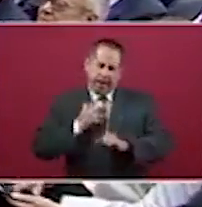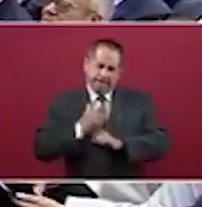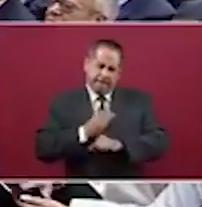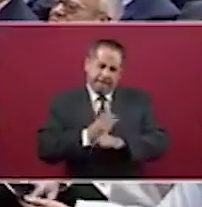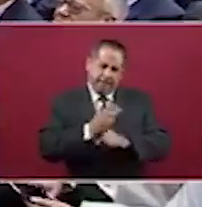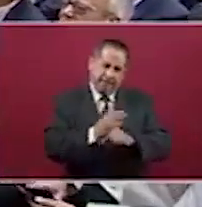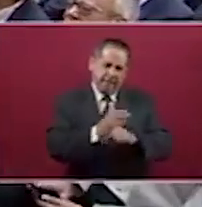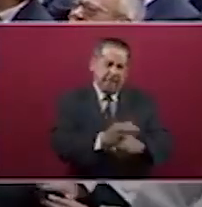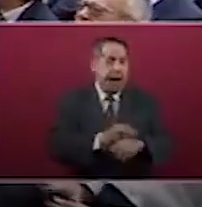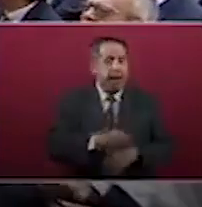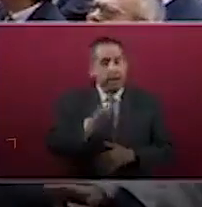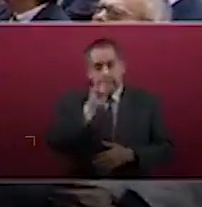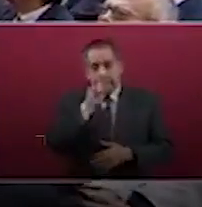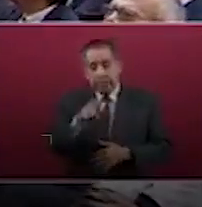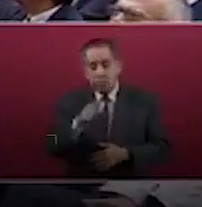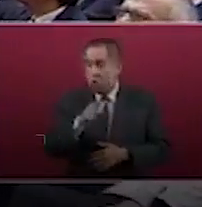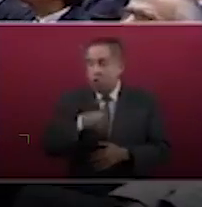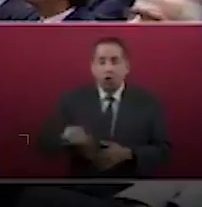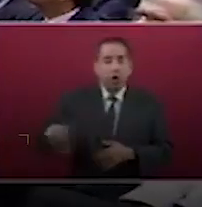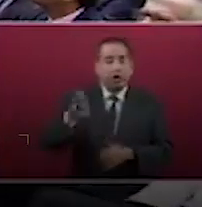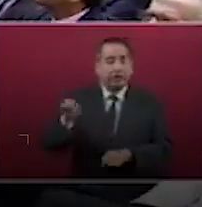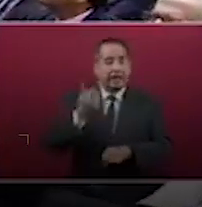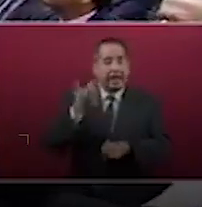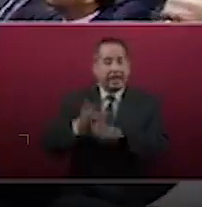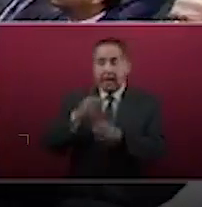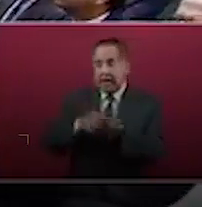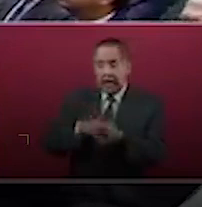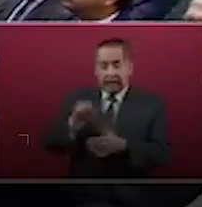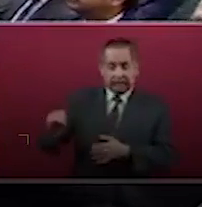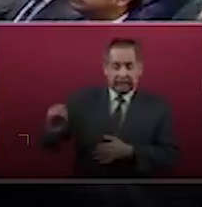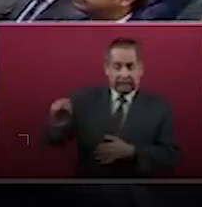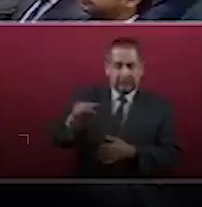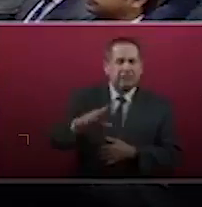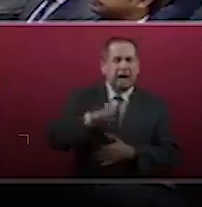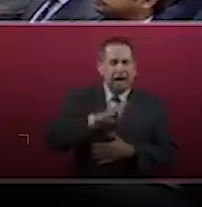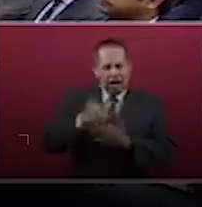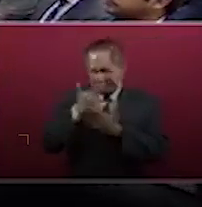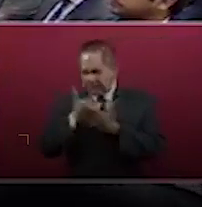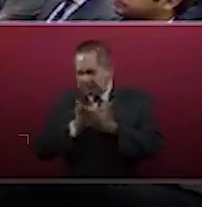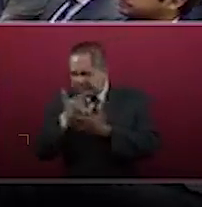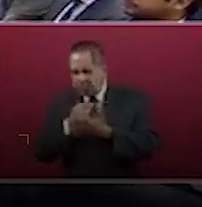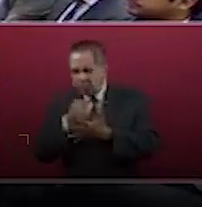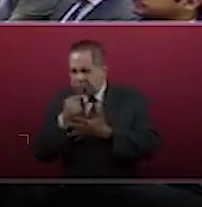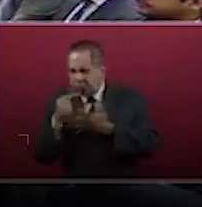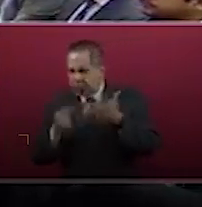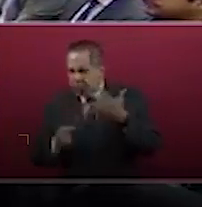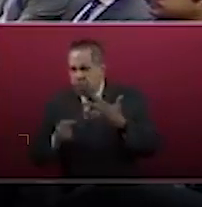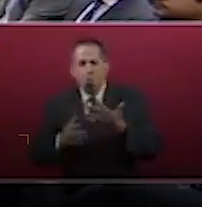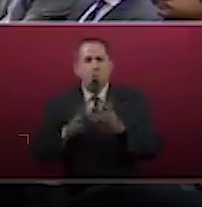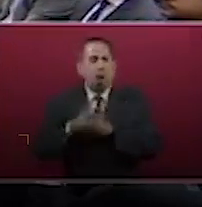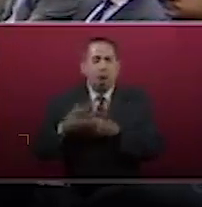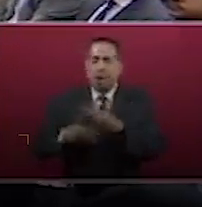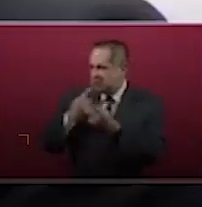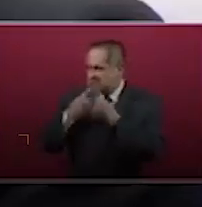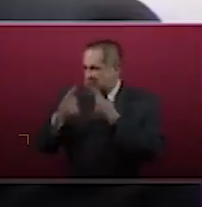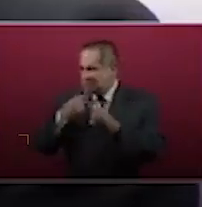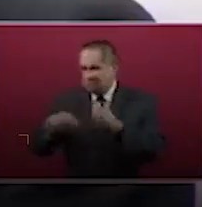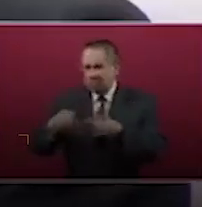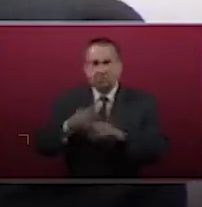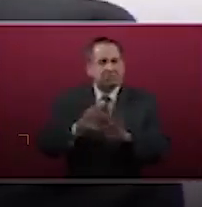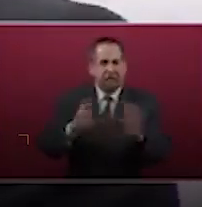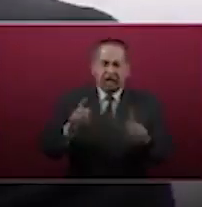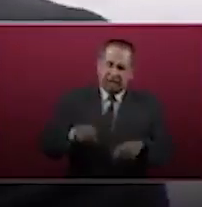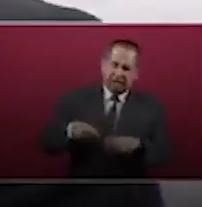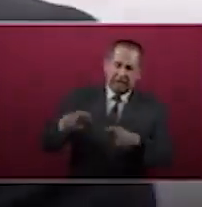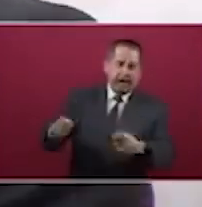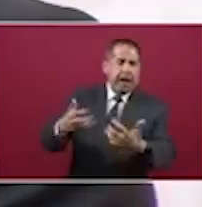Al cumplir los primeros 100 días del gobierno federal, el presidente Andrés Manuel López Obrador hizo hincapié en que Yucatán será uno de los estados beneficiados con la construcción